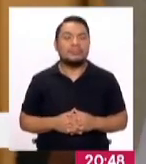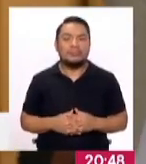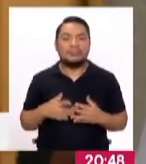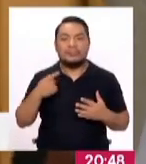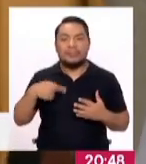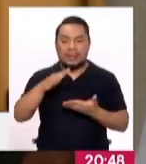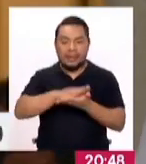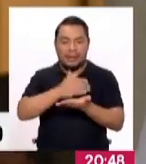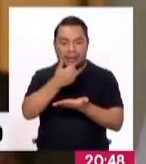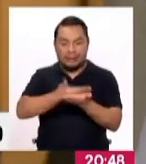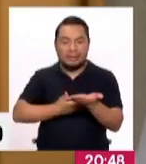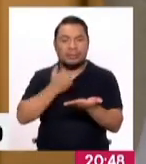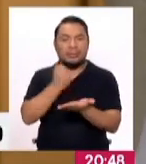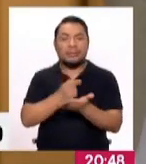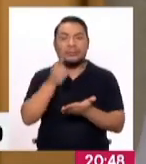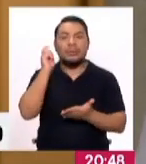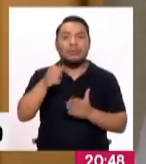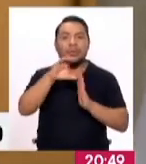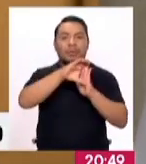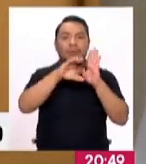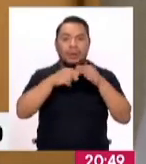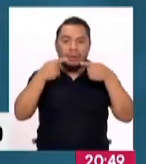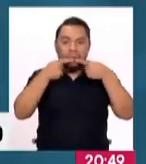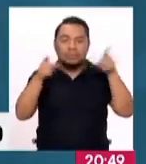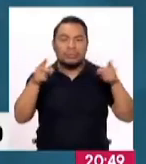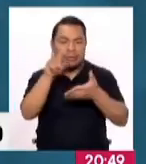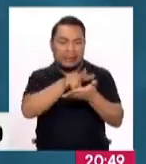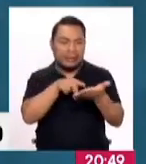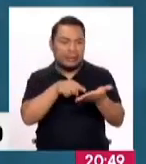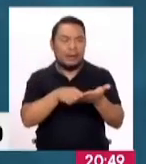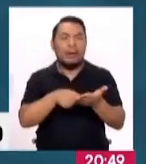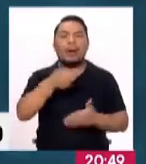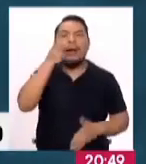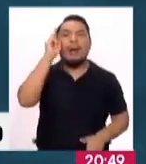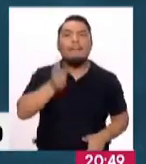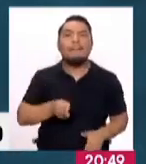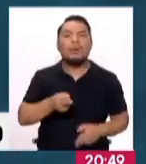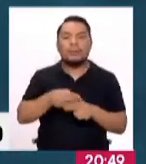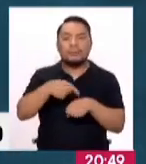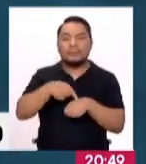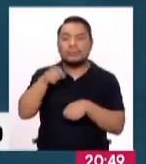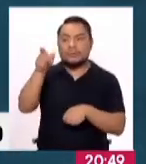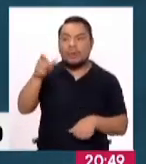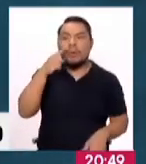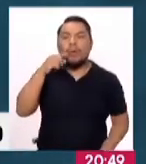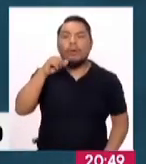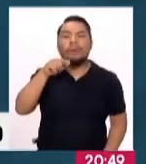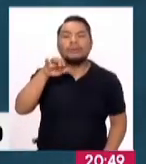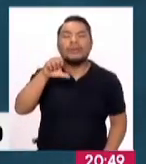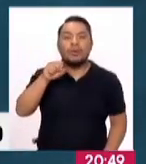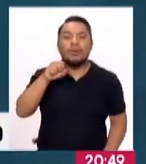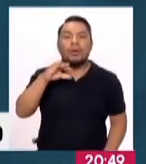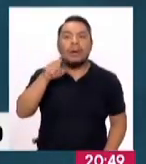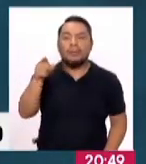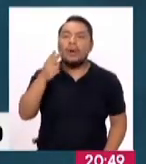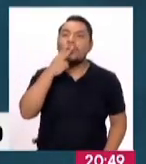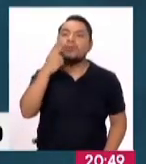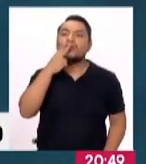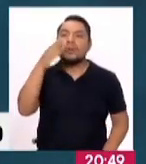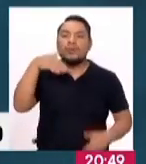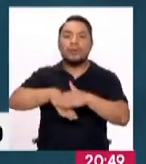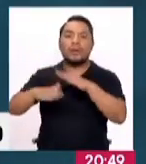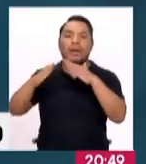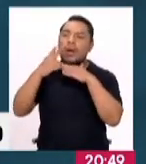En un expediente que hizo público el Tribunal Constitucional se lee: se prohíbe temporalmente a don Gonzalo Campos Martínez fumar dentro de